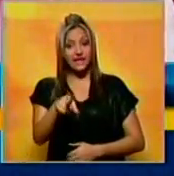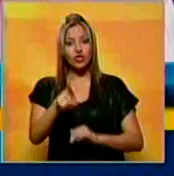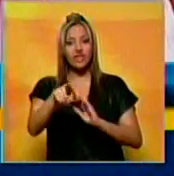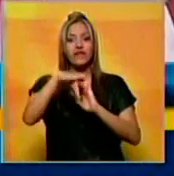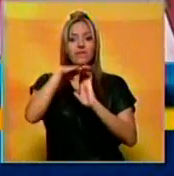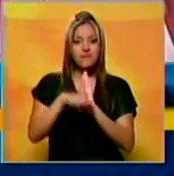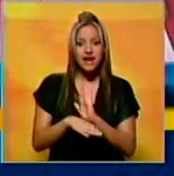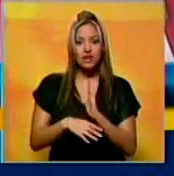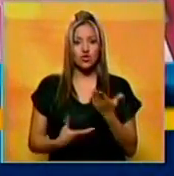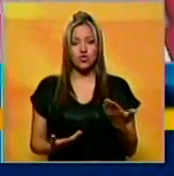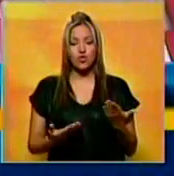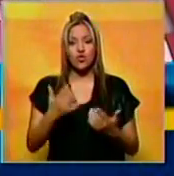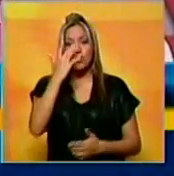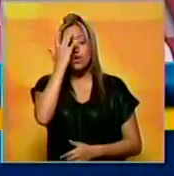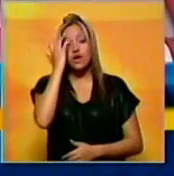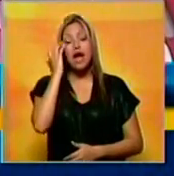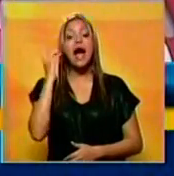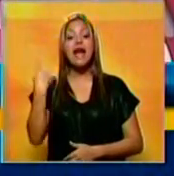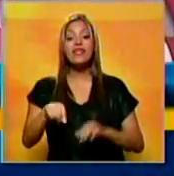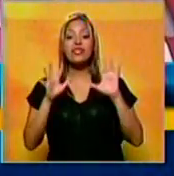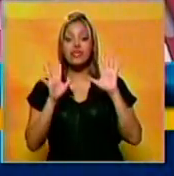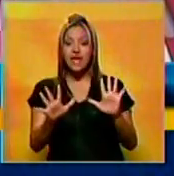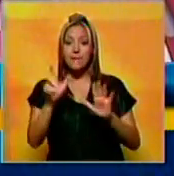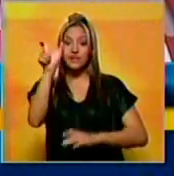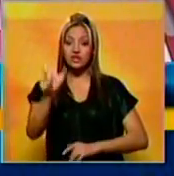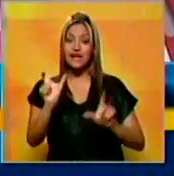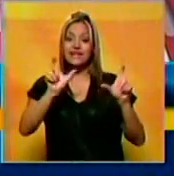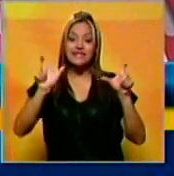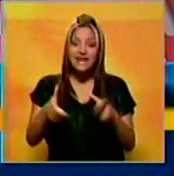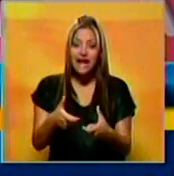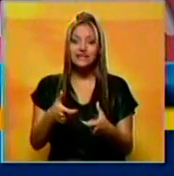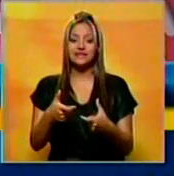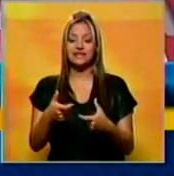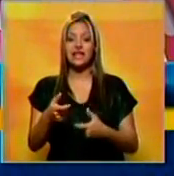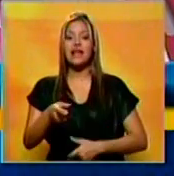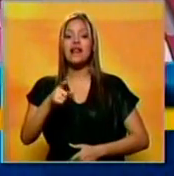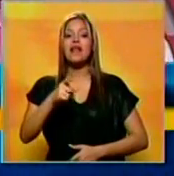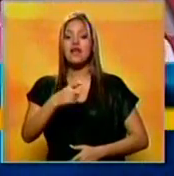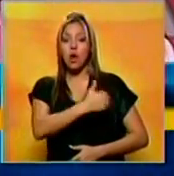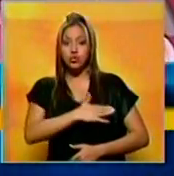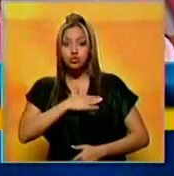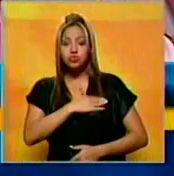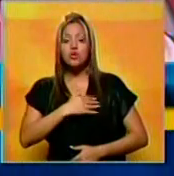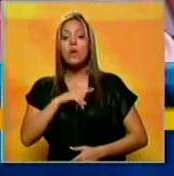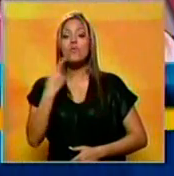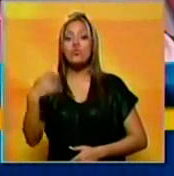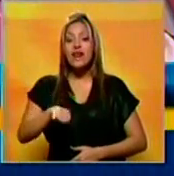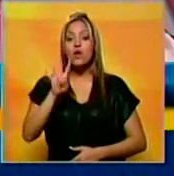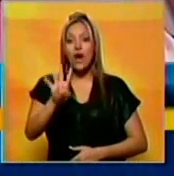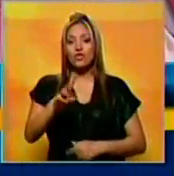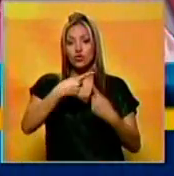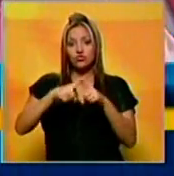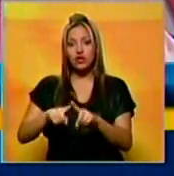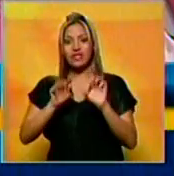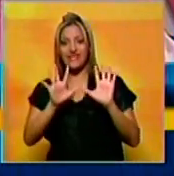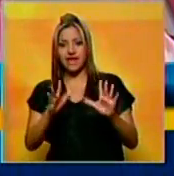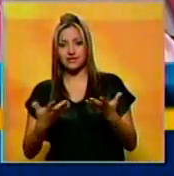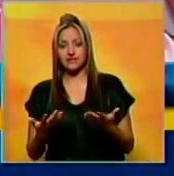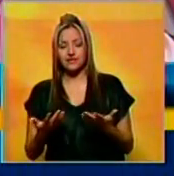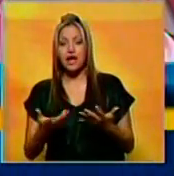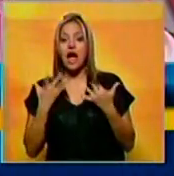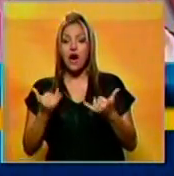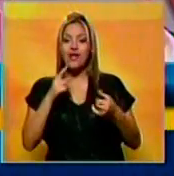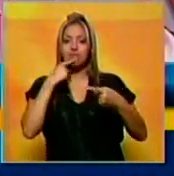baje, porque se están diagnosticando 10 casos de cáncer de mama diariamente y fallecen 4. En los registros que